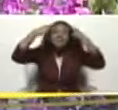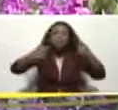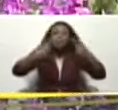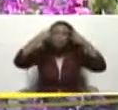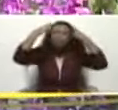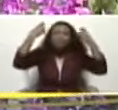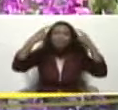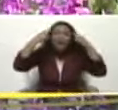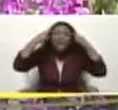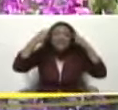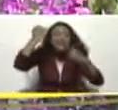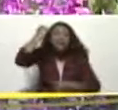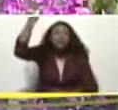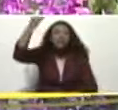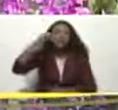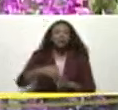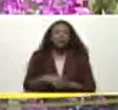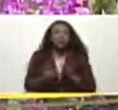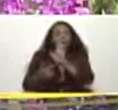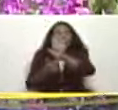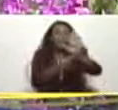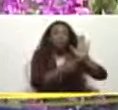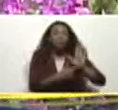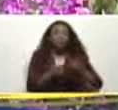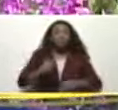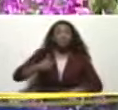pueblo. Si lo hemos demostrado.